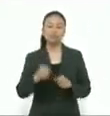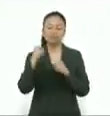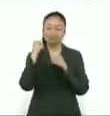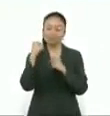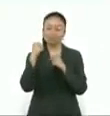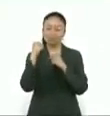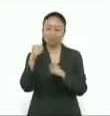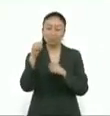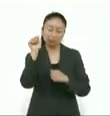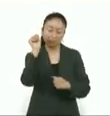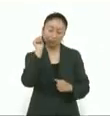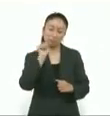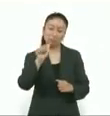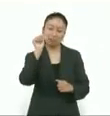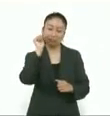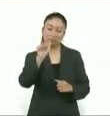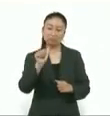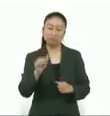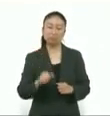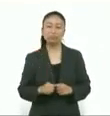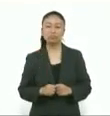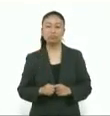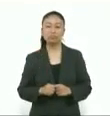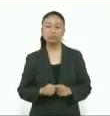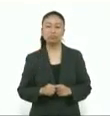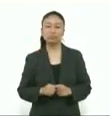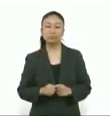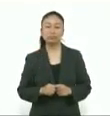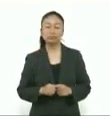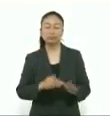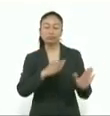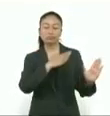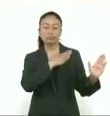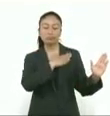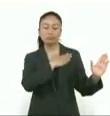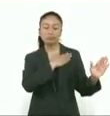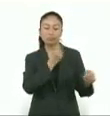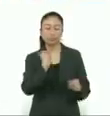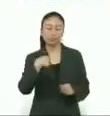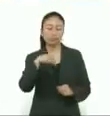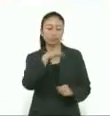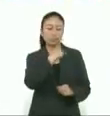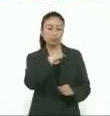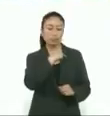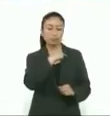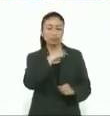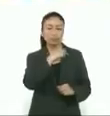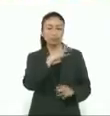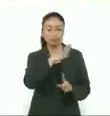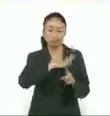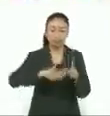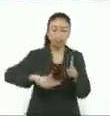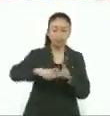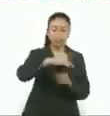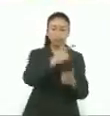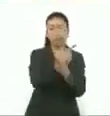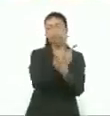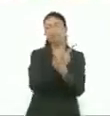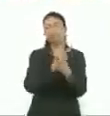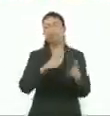lucha, porque con nuestro compromiso consolidamos un mundo libre para todas y para